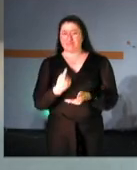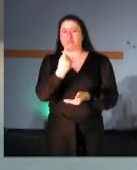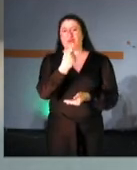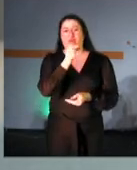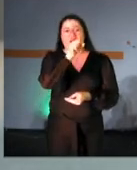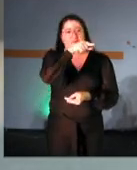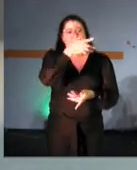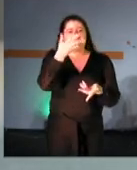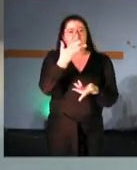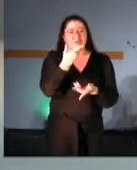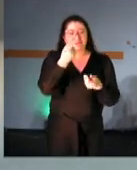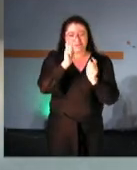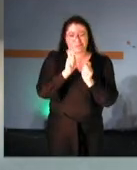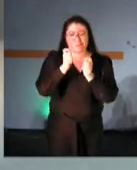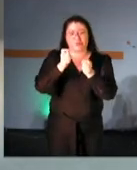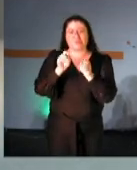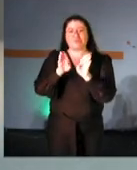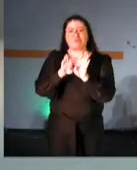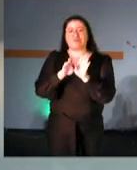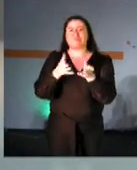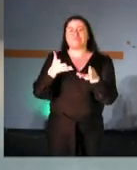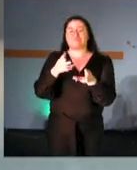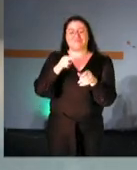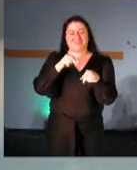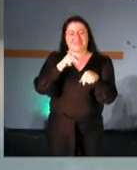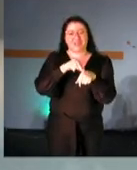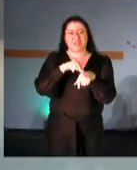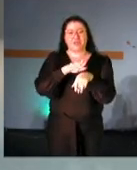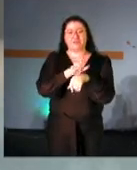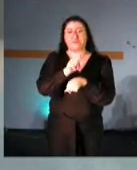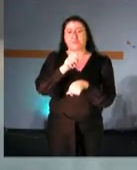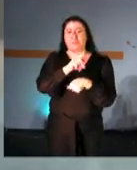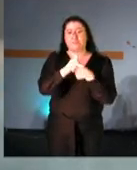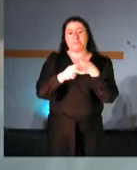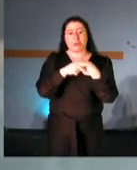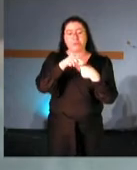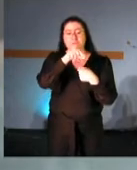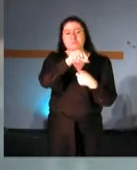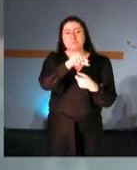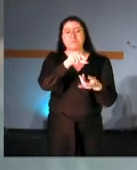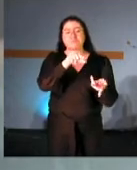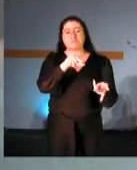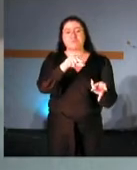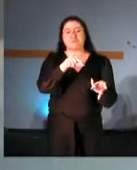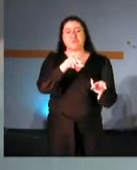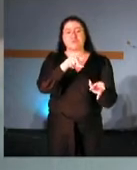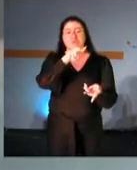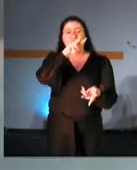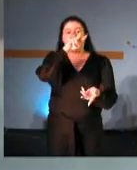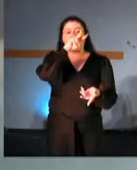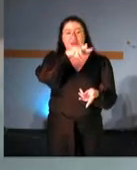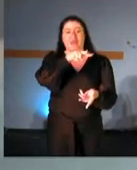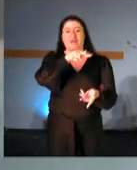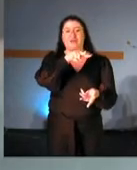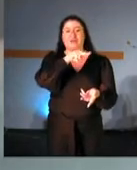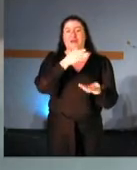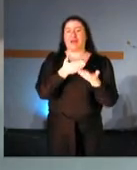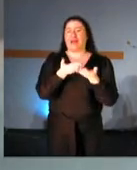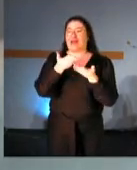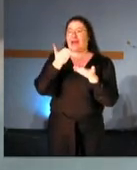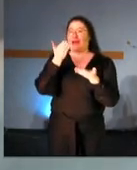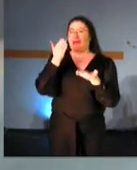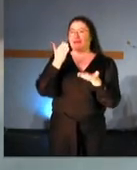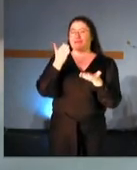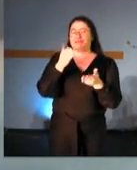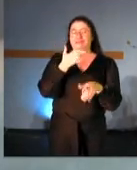encarnó la dignidad nacional de Nicaragua, de un pequeño país sojuzgado por un gigante, por lo que ya entonces era un